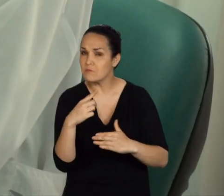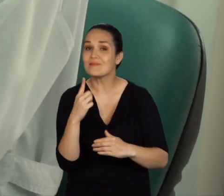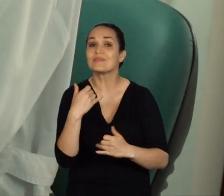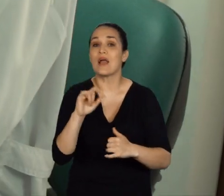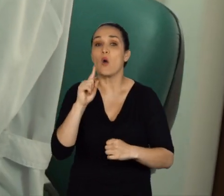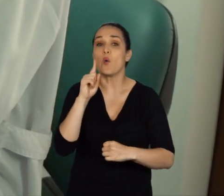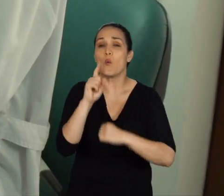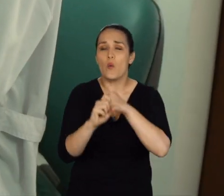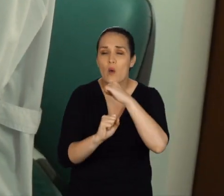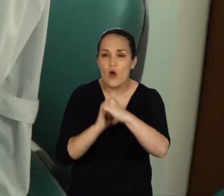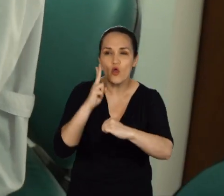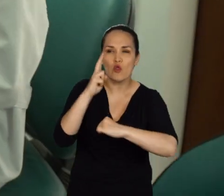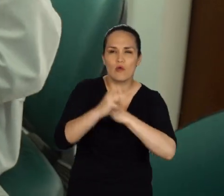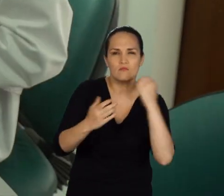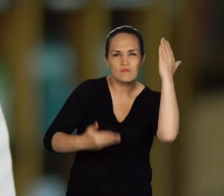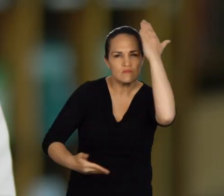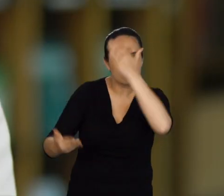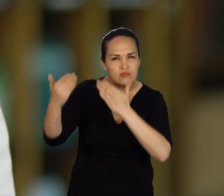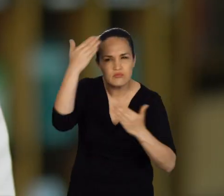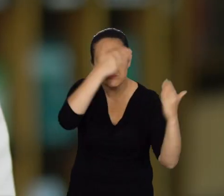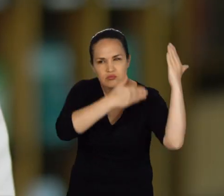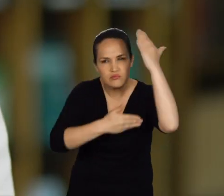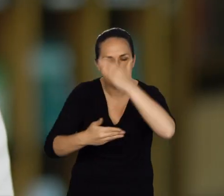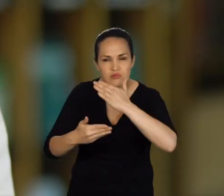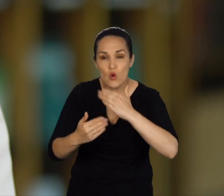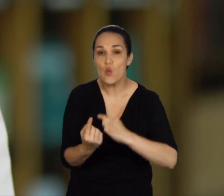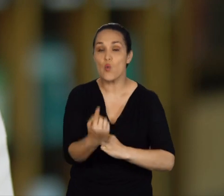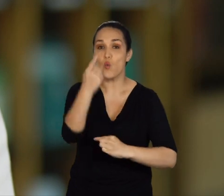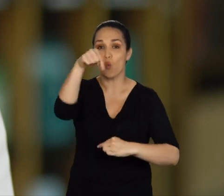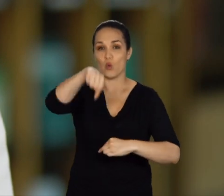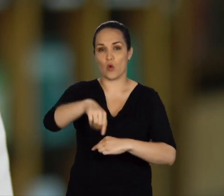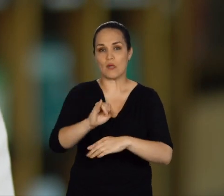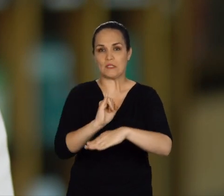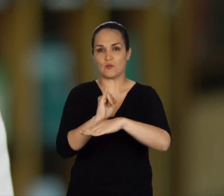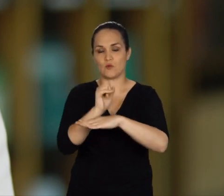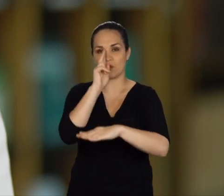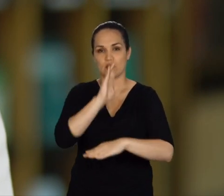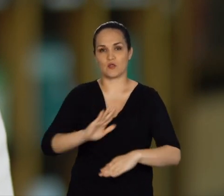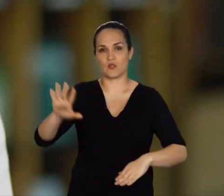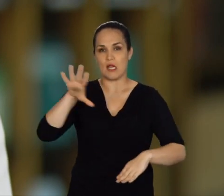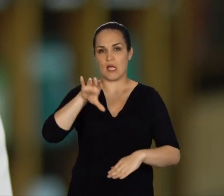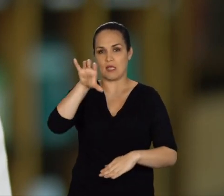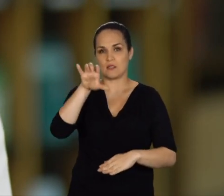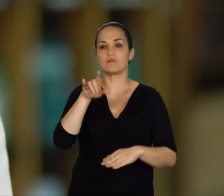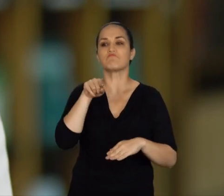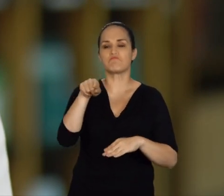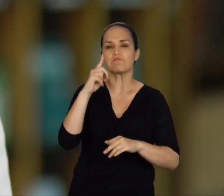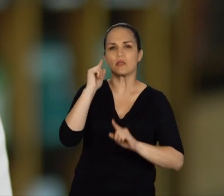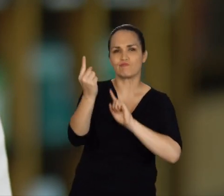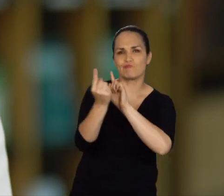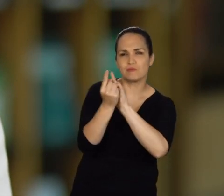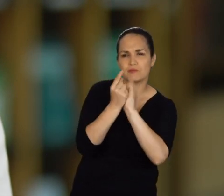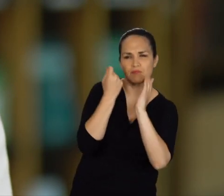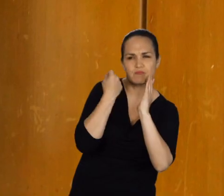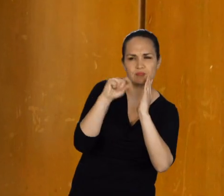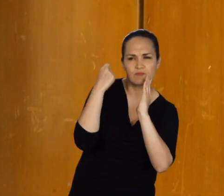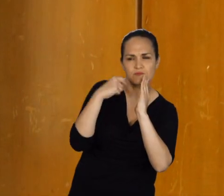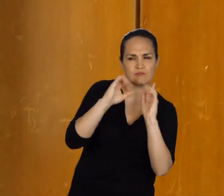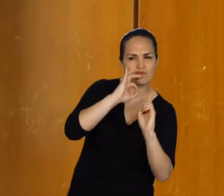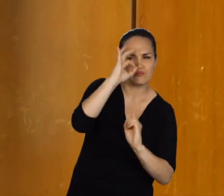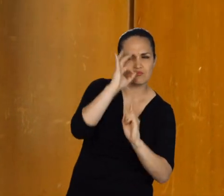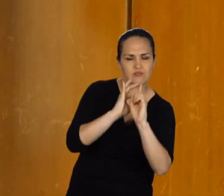aproximadamente. Esta herramienta solamente se ha validado acá en Colombia, en el Instituto Nacional de Cancerología.